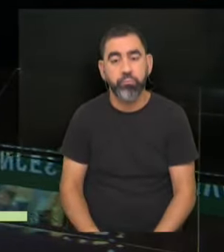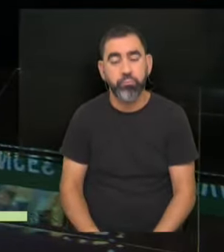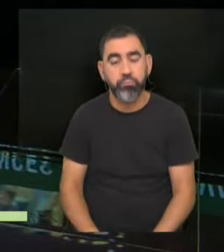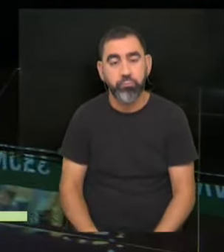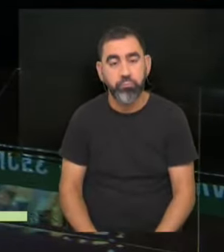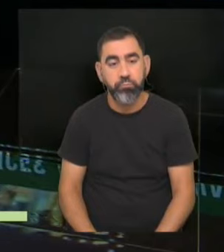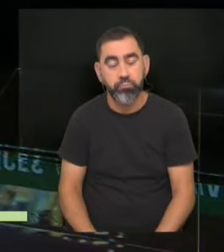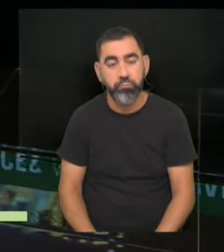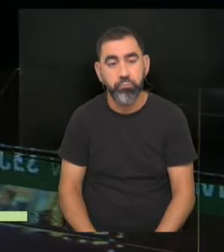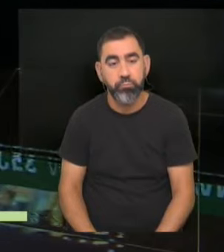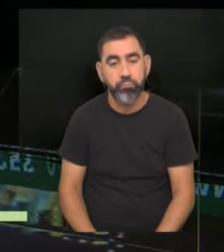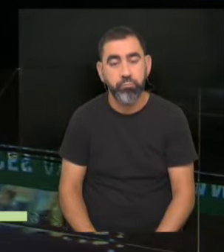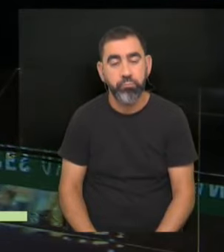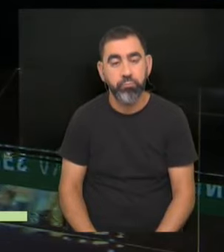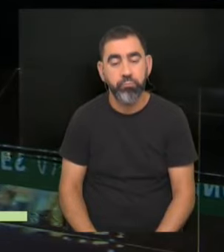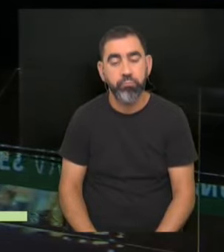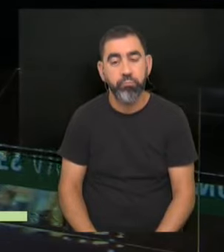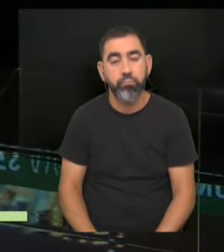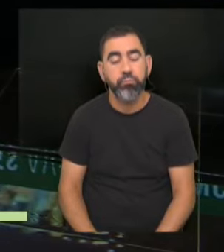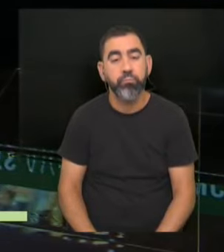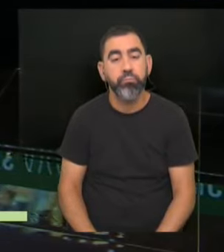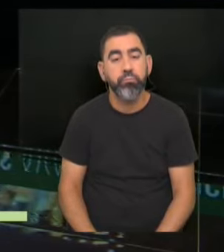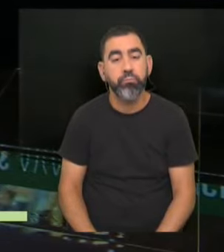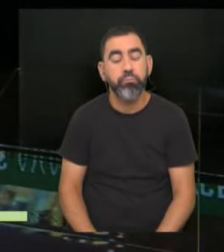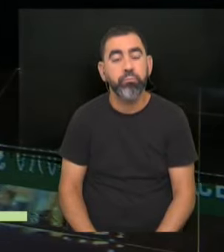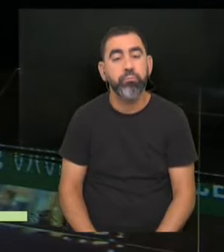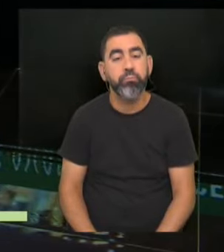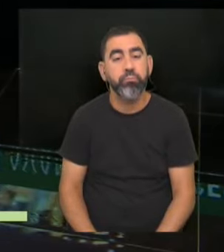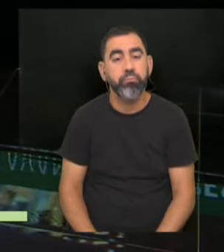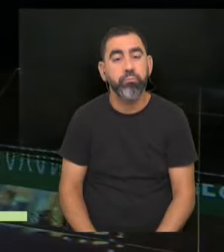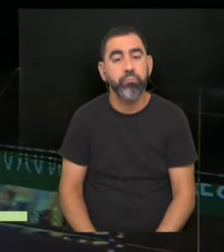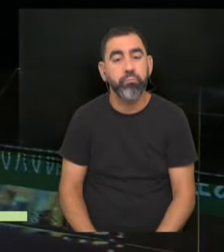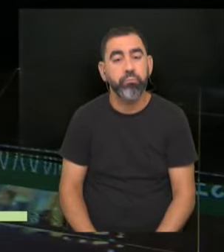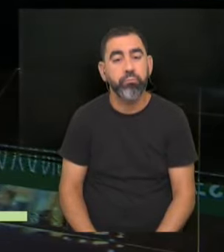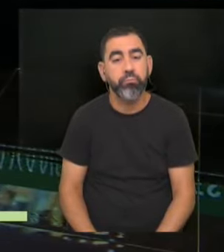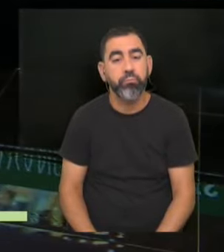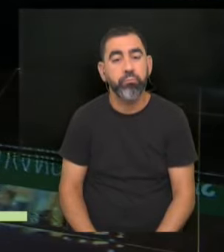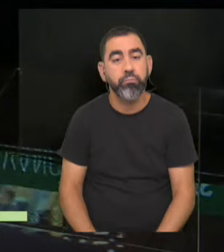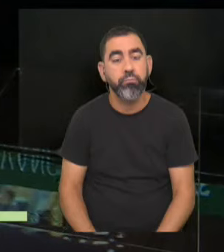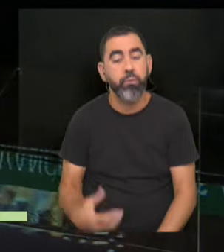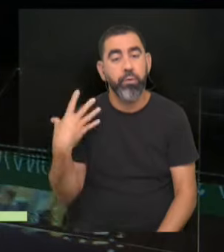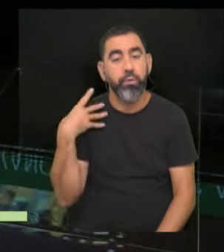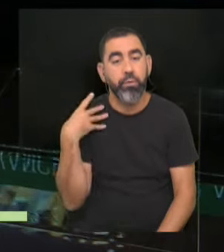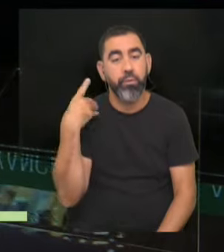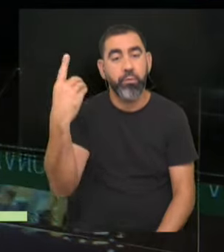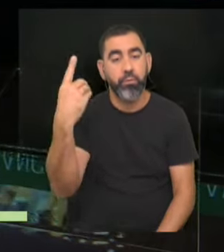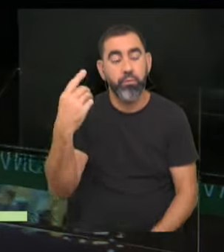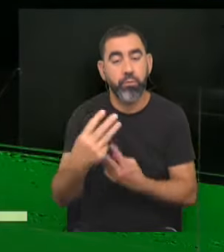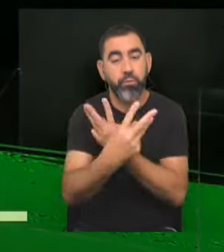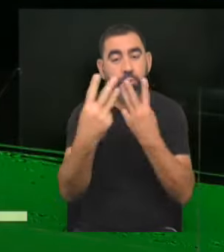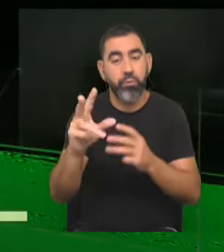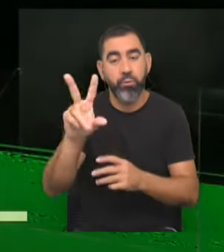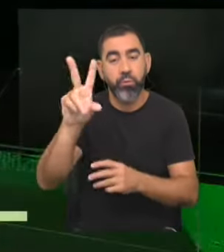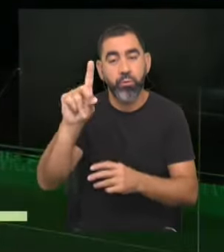muchas repercusiones también eh de distintos actores de la sociedad eh también vamos a decirles que el director de General de